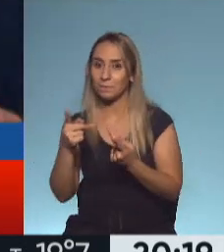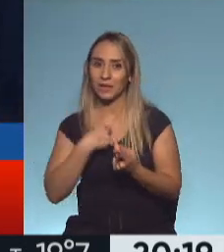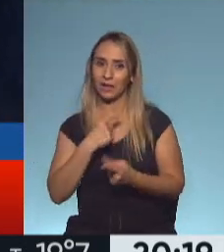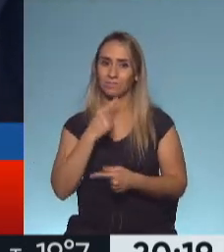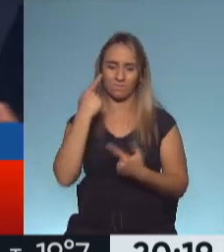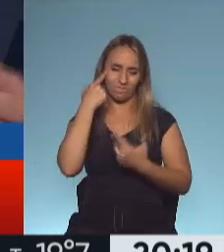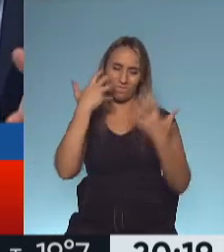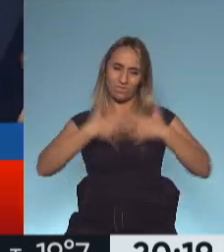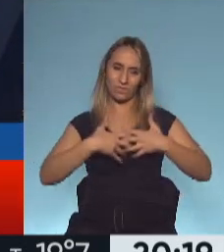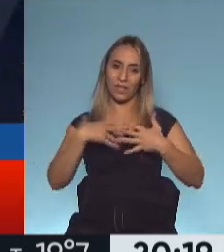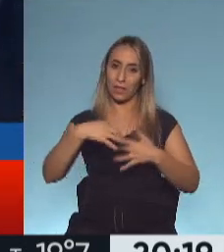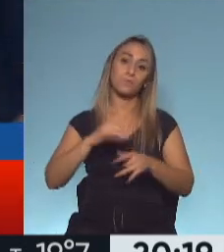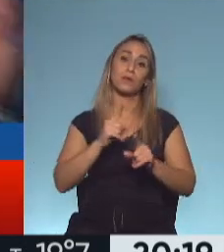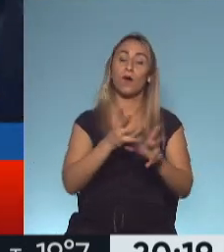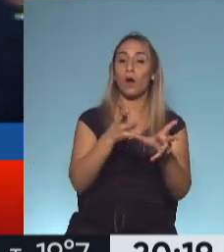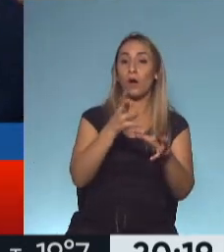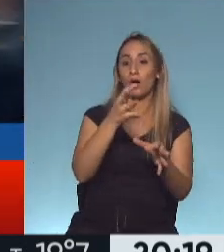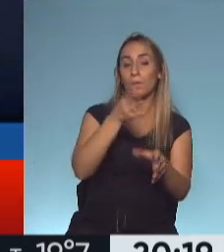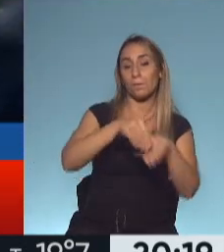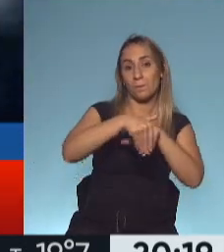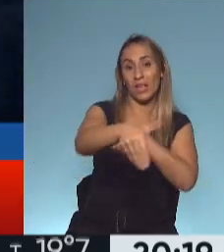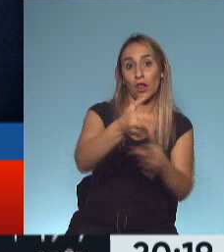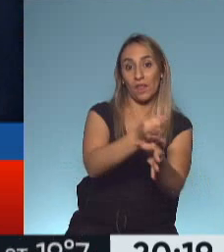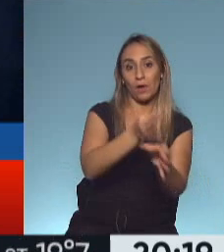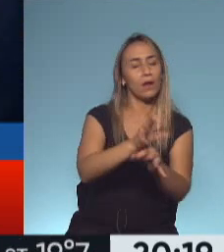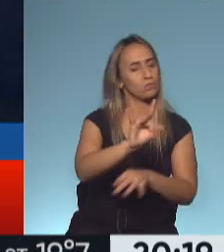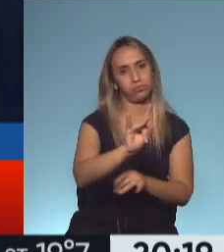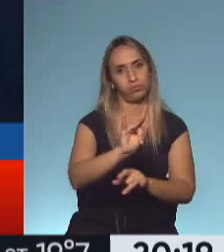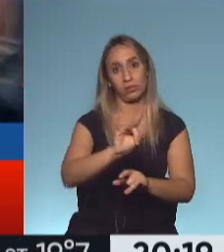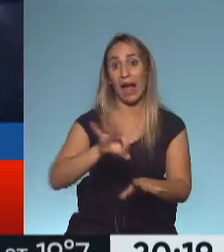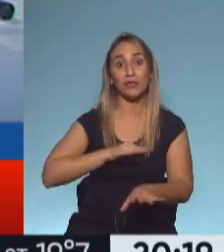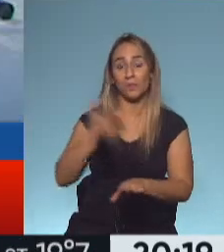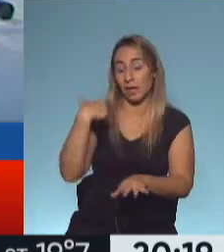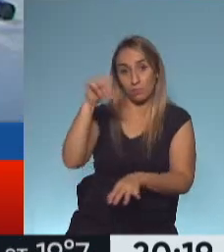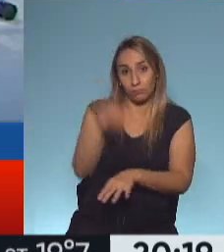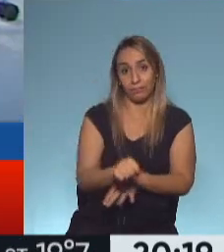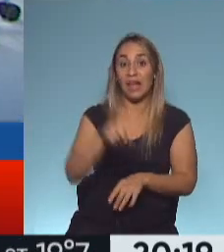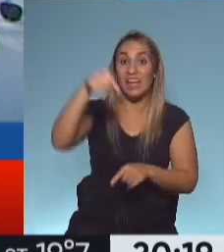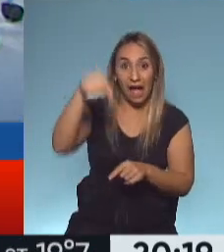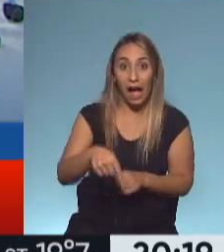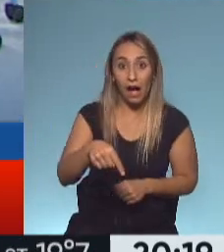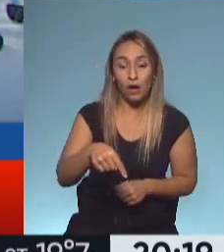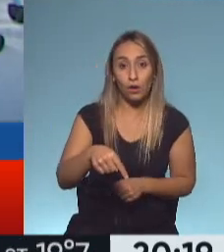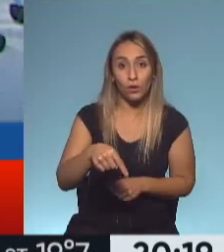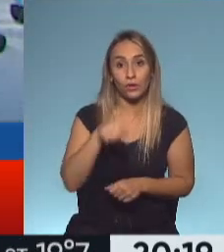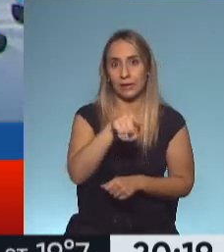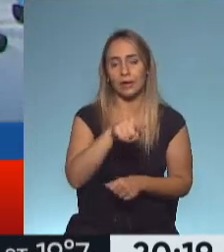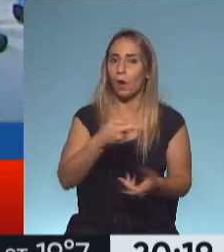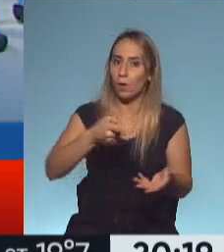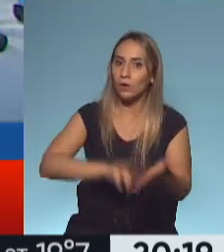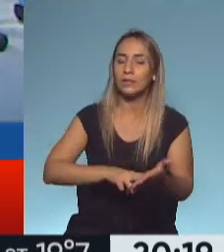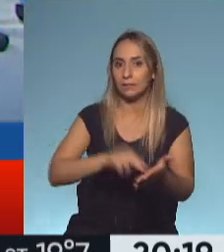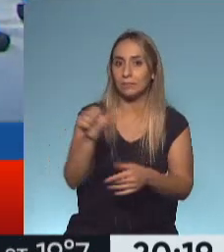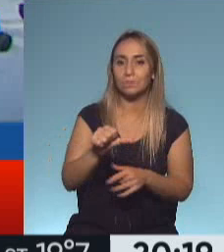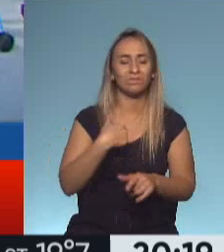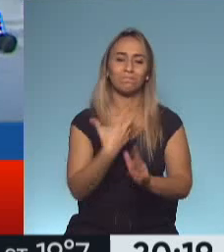inteligente. El tema de los microescolares es bien complejo porque realmente se les ha complicado todo el año pasado y ahora están con dificultades. Sí,